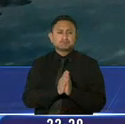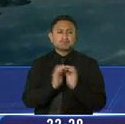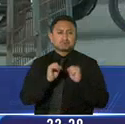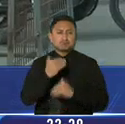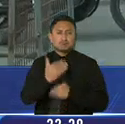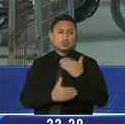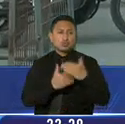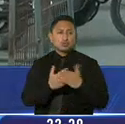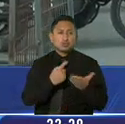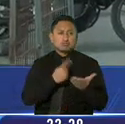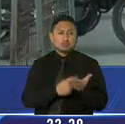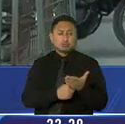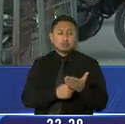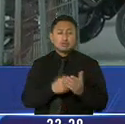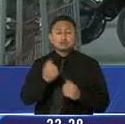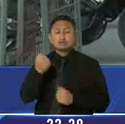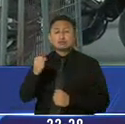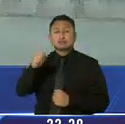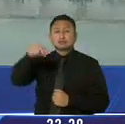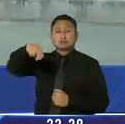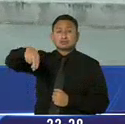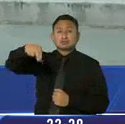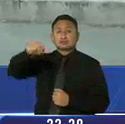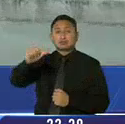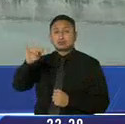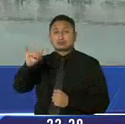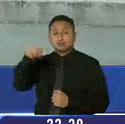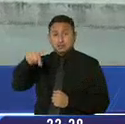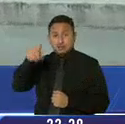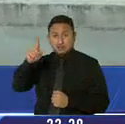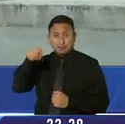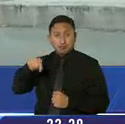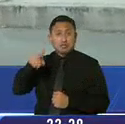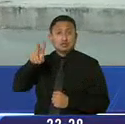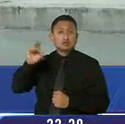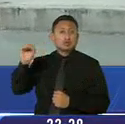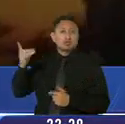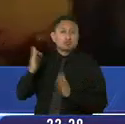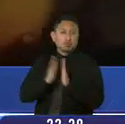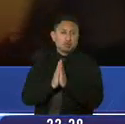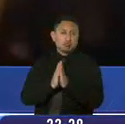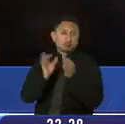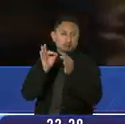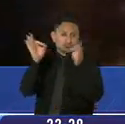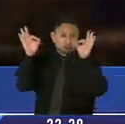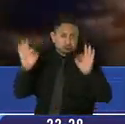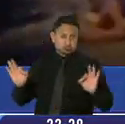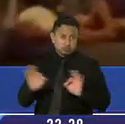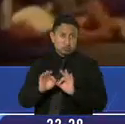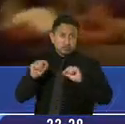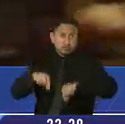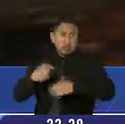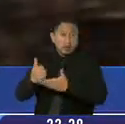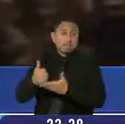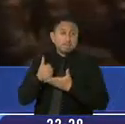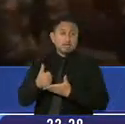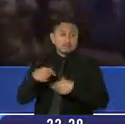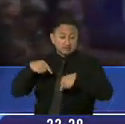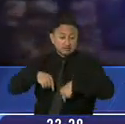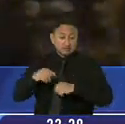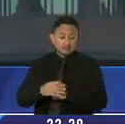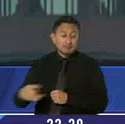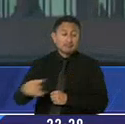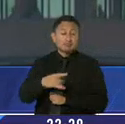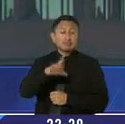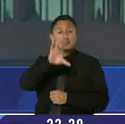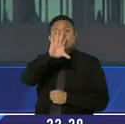por el SNAI entre julio y agosto fue de 1.200. De esas, el resultado favorable para acogerse al beneficio son las mencionadas